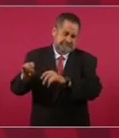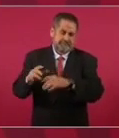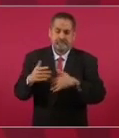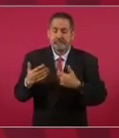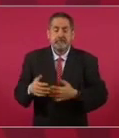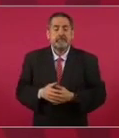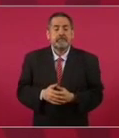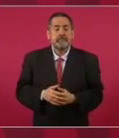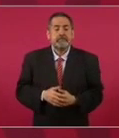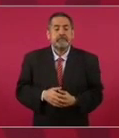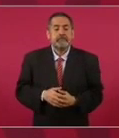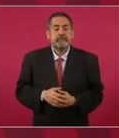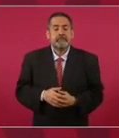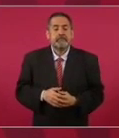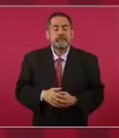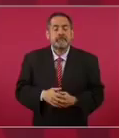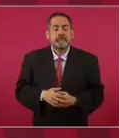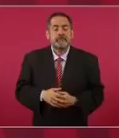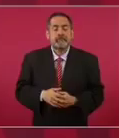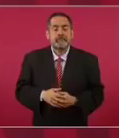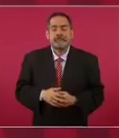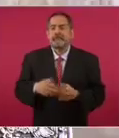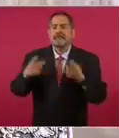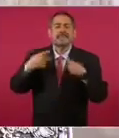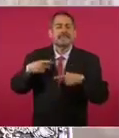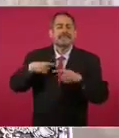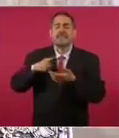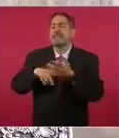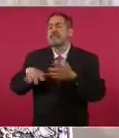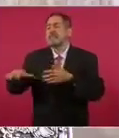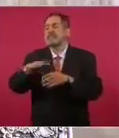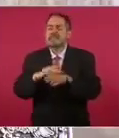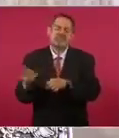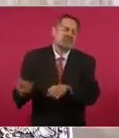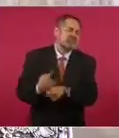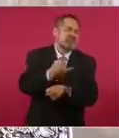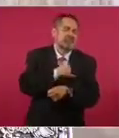Todo aquello de que el pueblo es malagradecido,